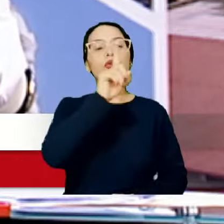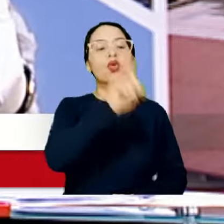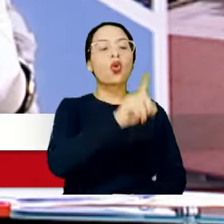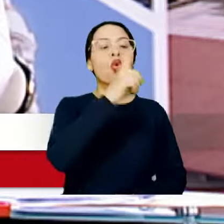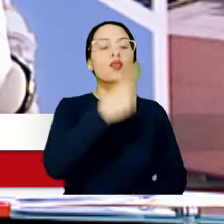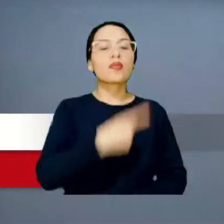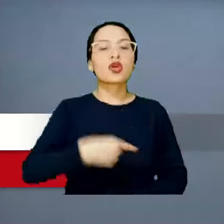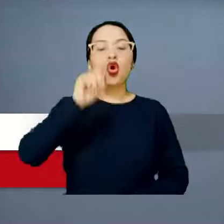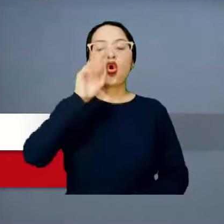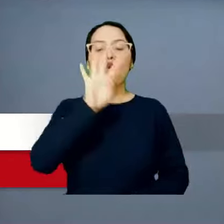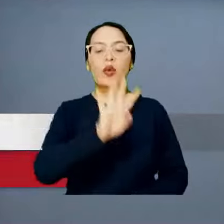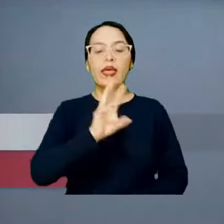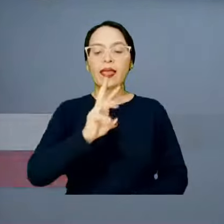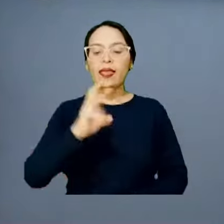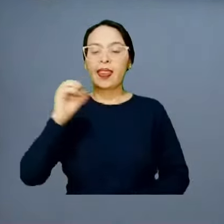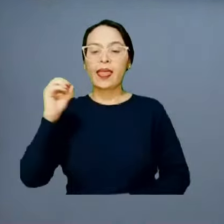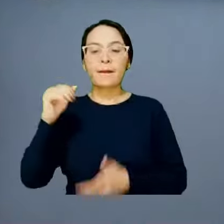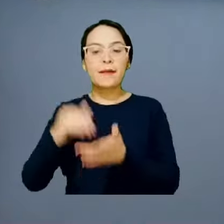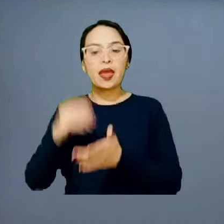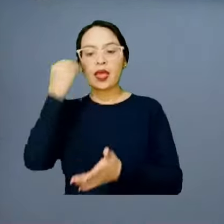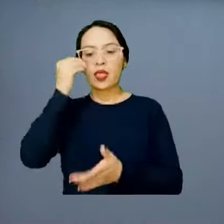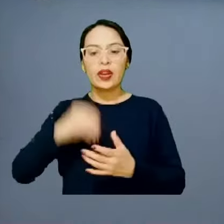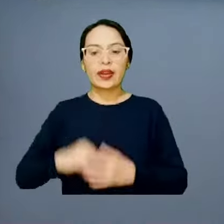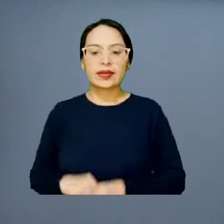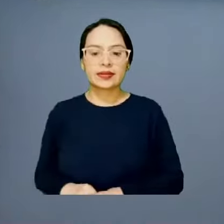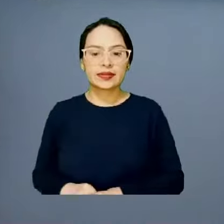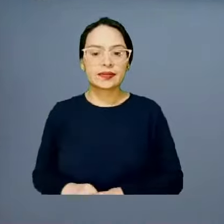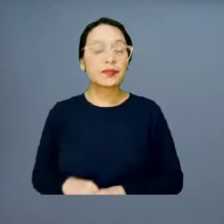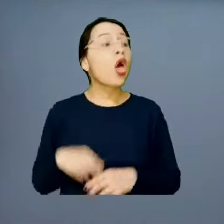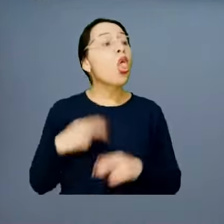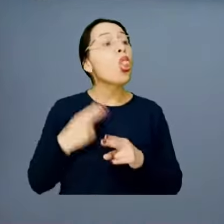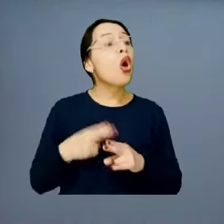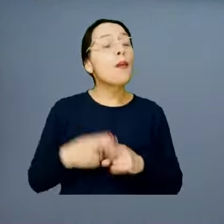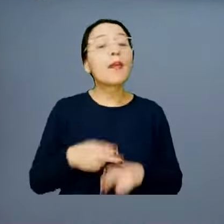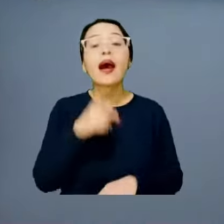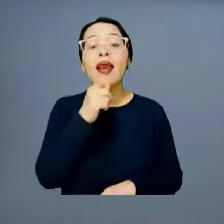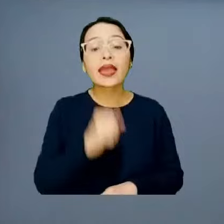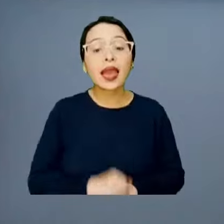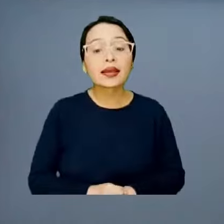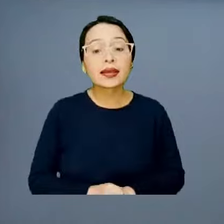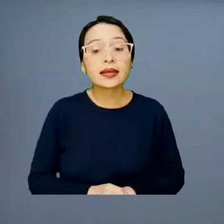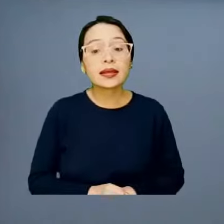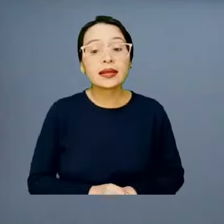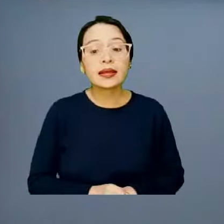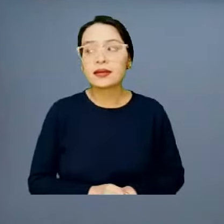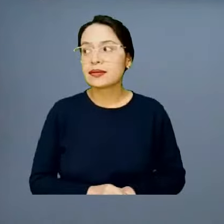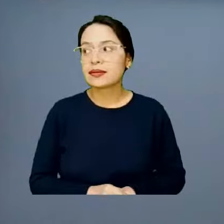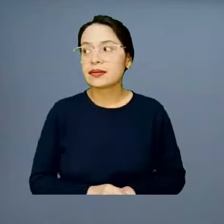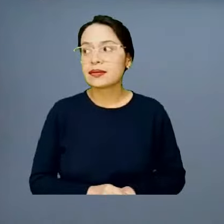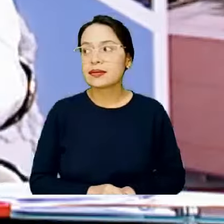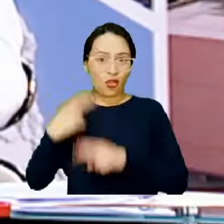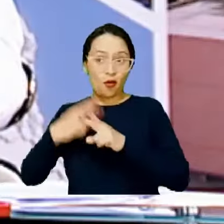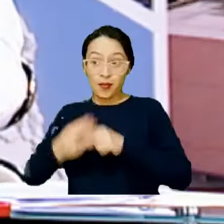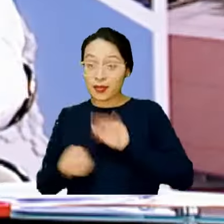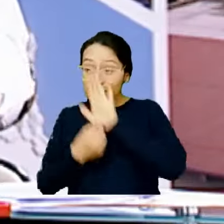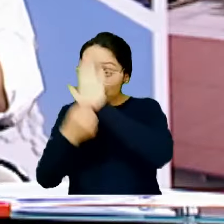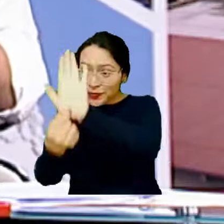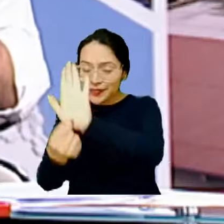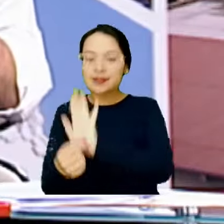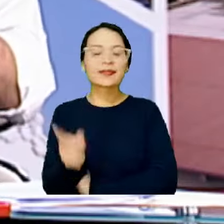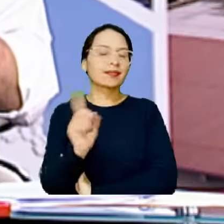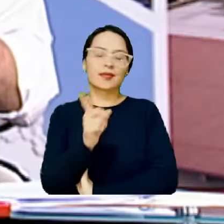$1,460,000. ¿Quiénes son los oferentes? Aquí están. Yo no cometo el error y la equivocación de dar nombres. Lo que sí doy con documentos son los códigos, los